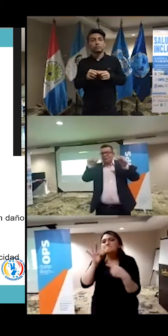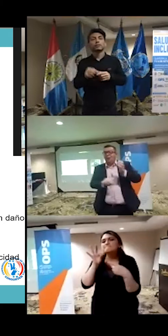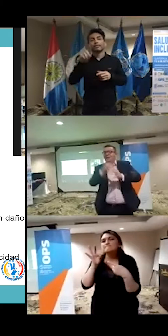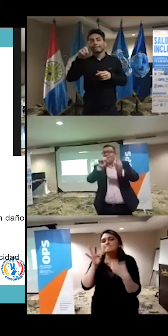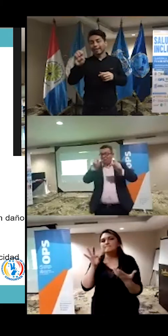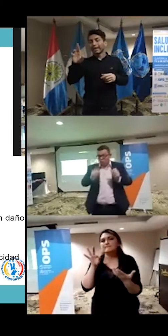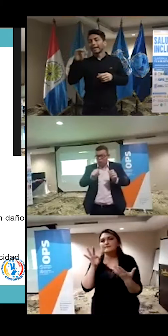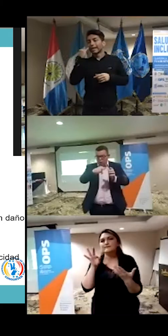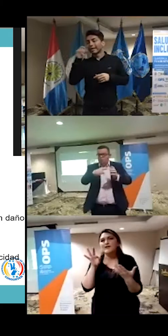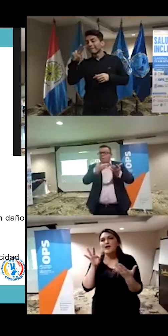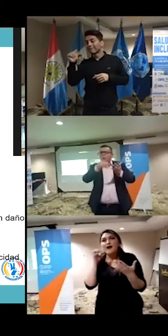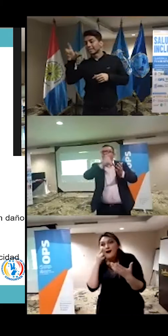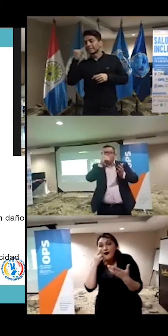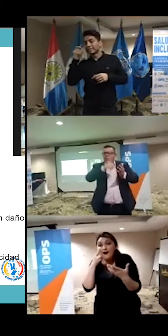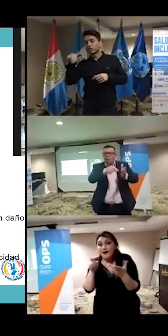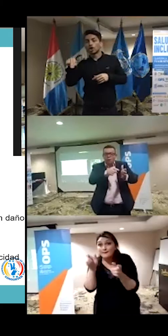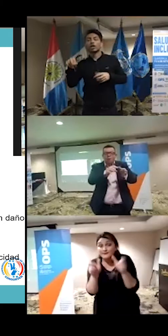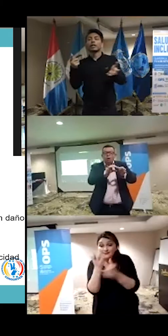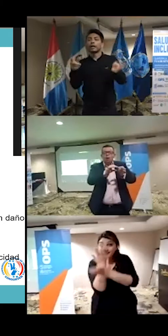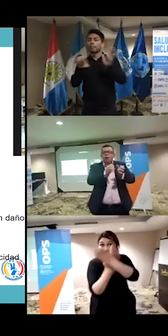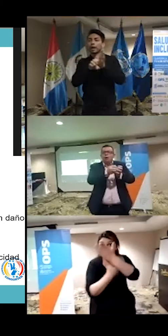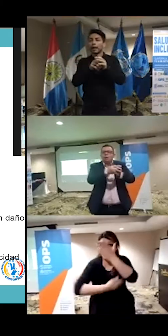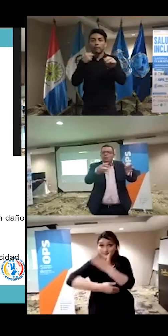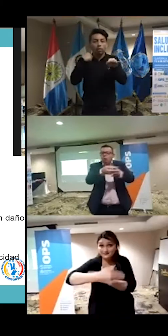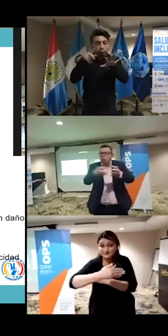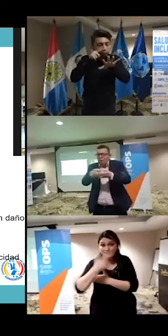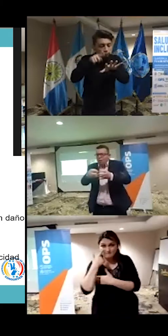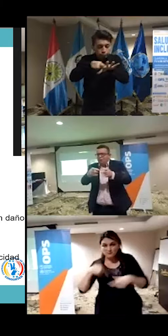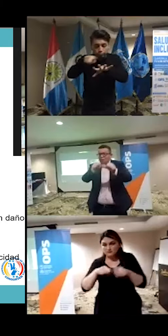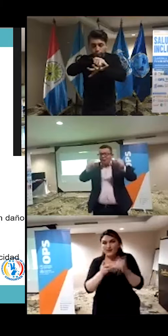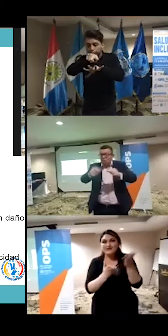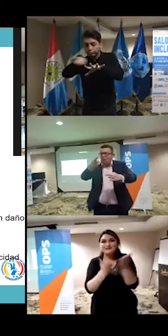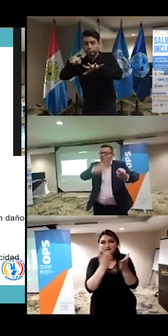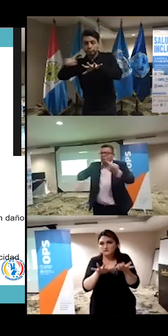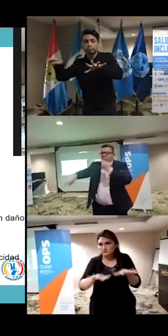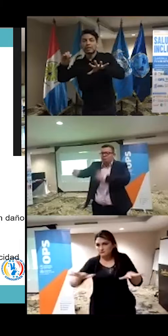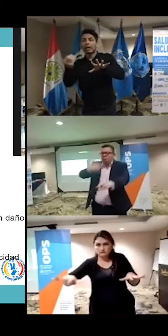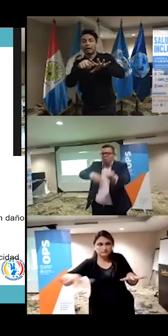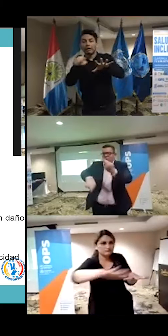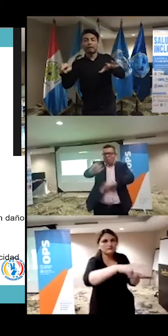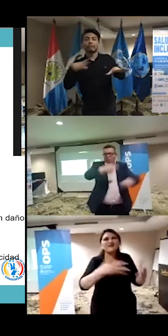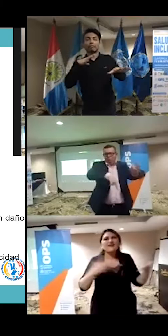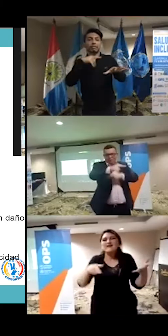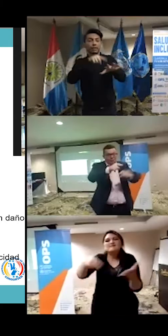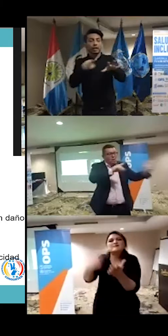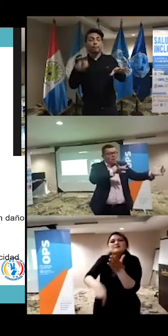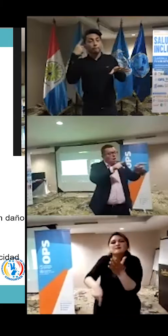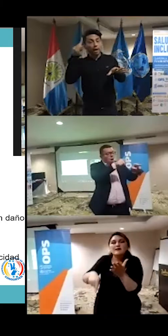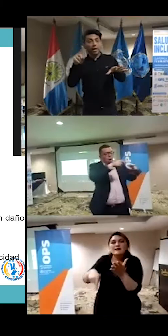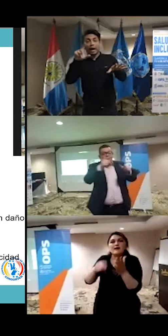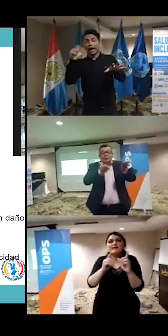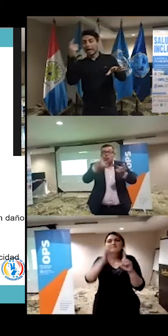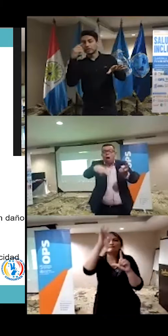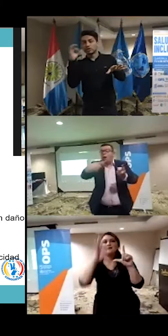derivación de casos, es decir, podemos generar mapeo de servicios a través de la desagregación de datos y poder hacer derivaciones a